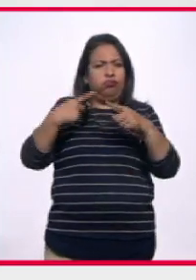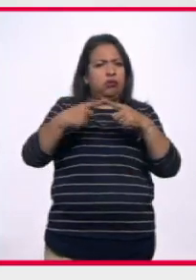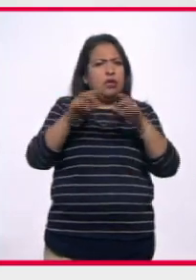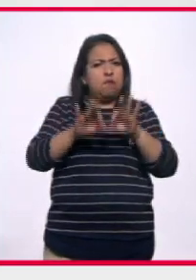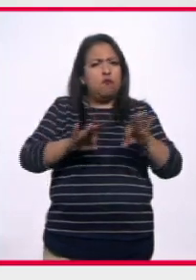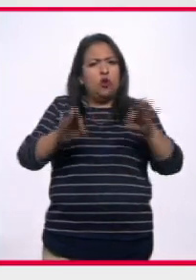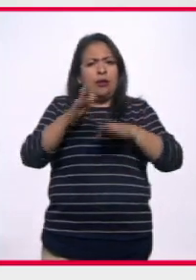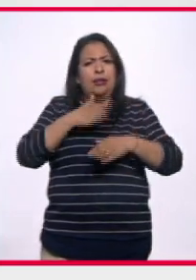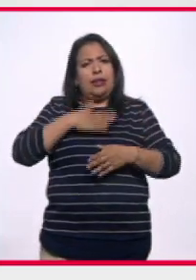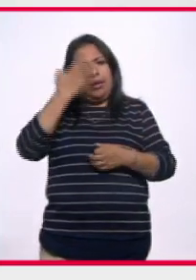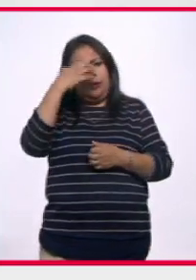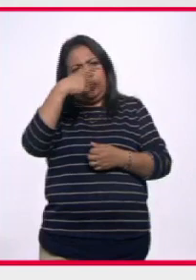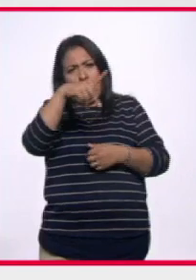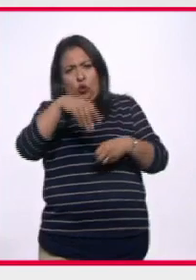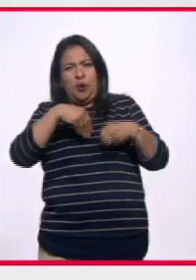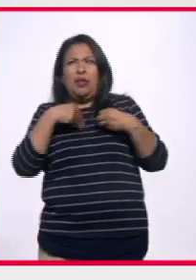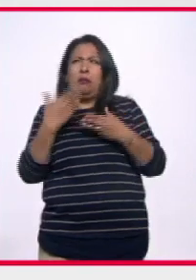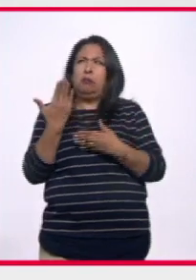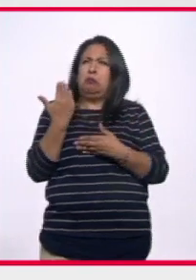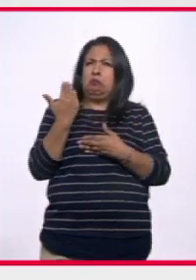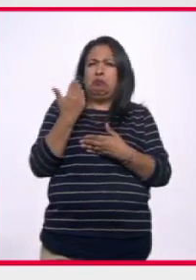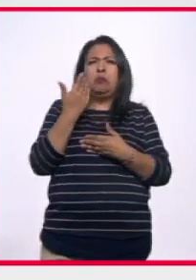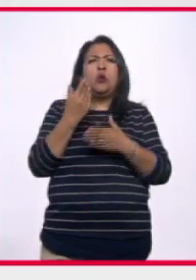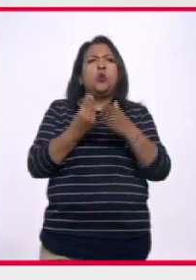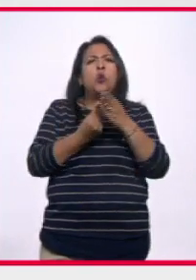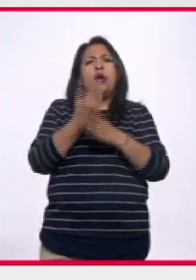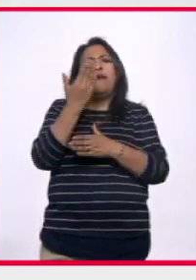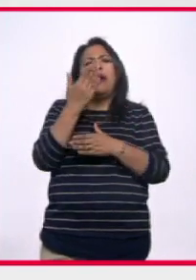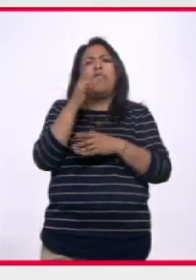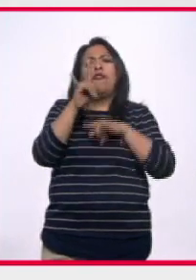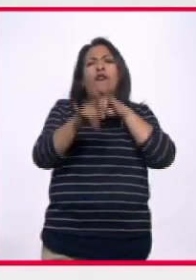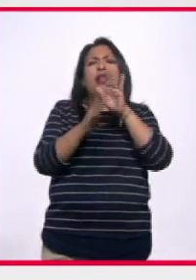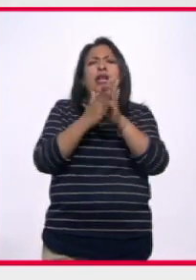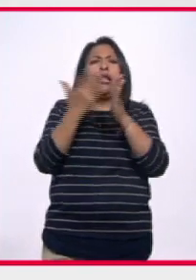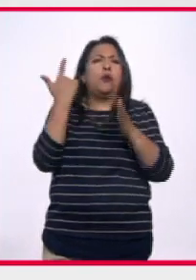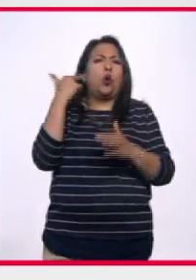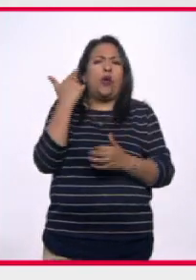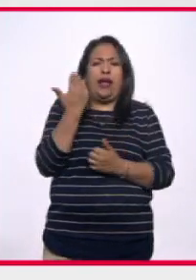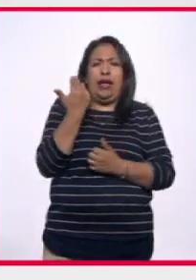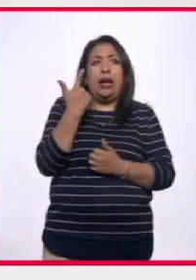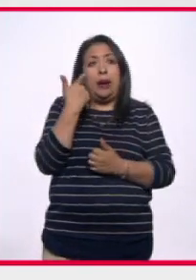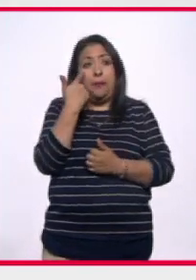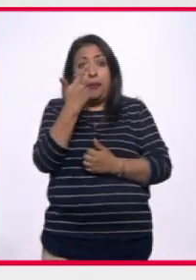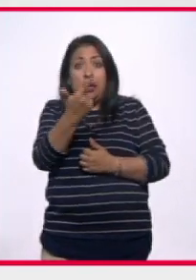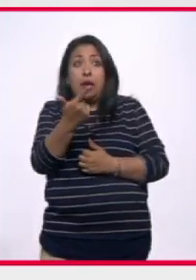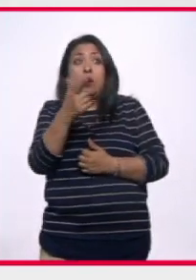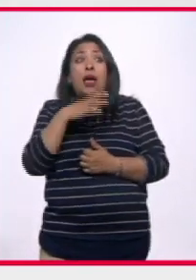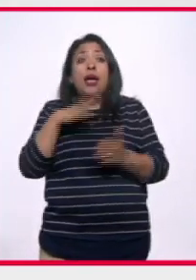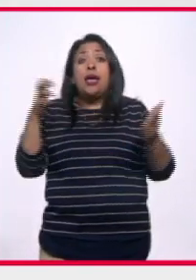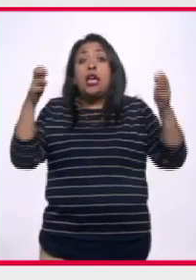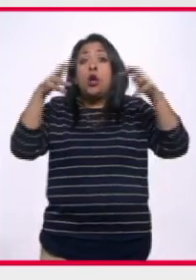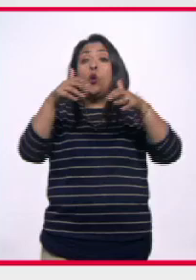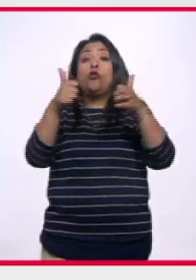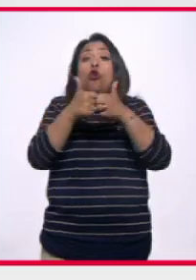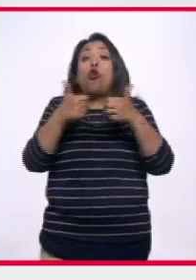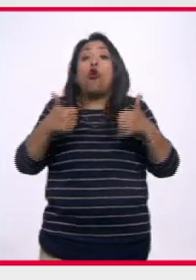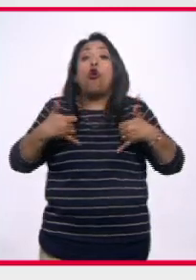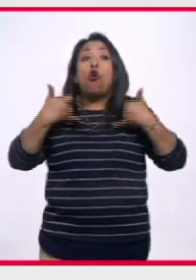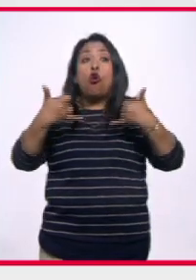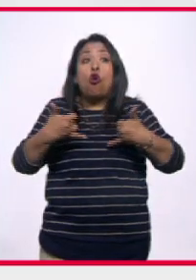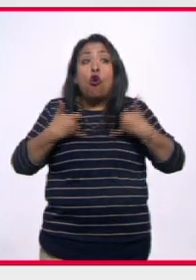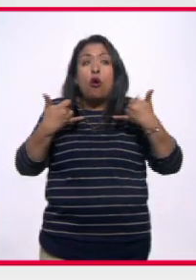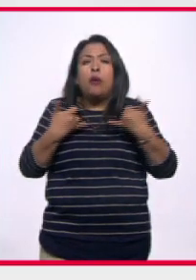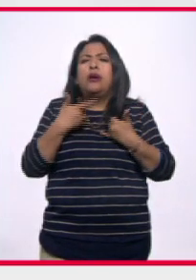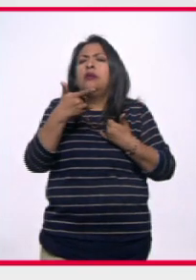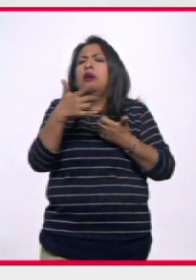hace no mucho tiempo en la reciente edición de la feria del libro de guadalajara te veíamos en este encuentro con jóvenes que te